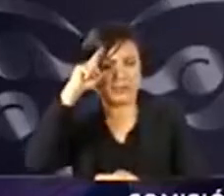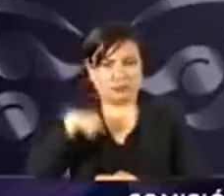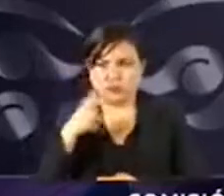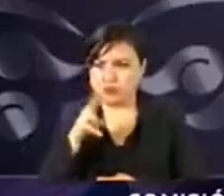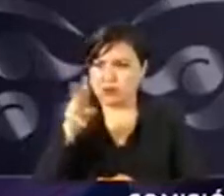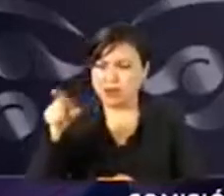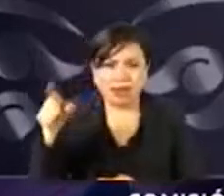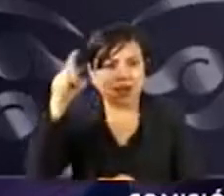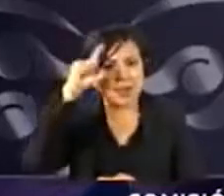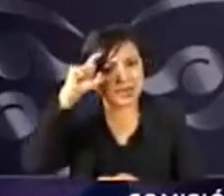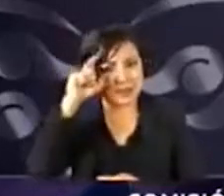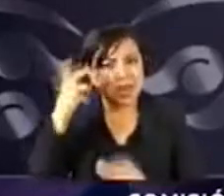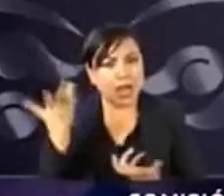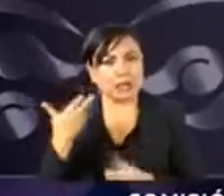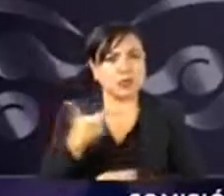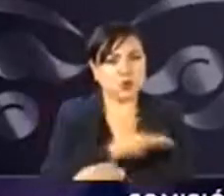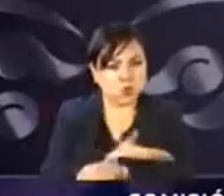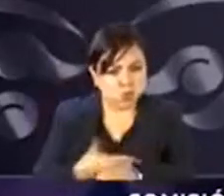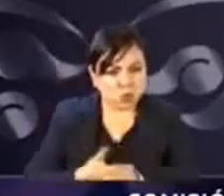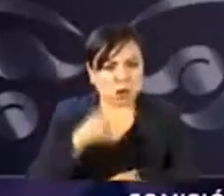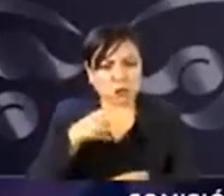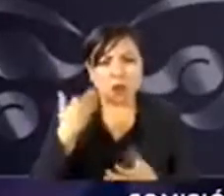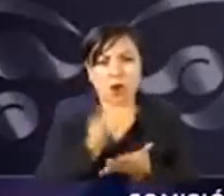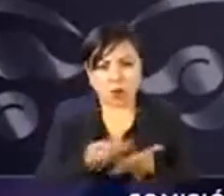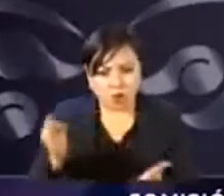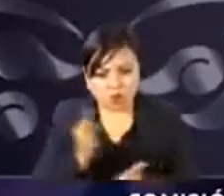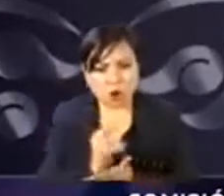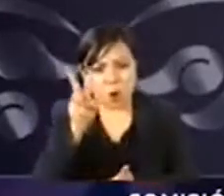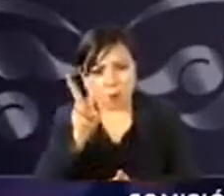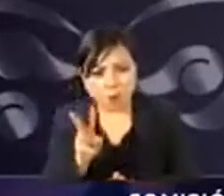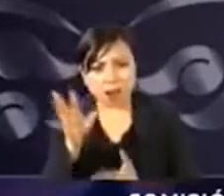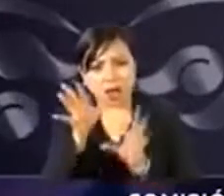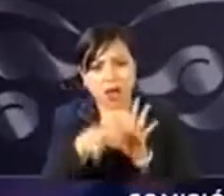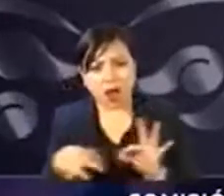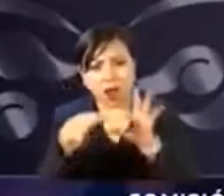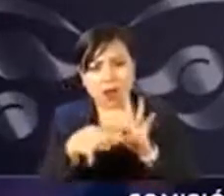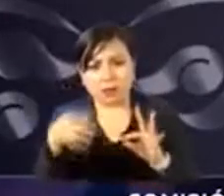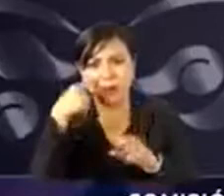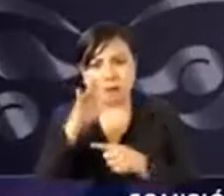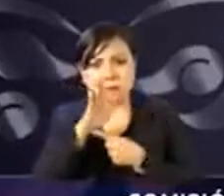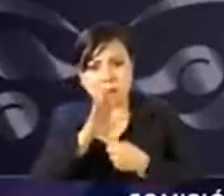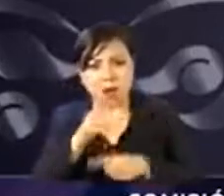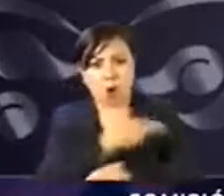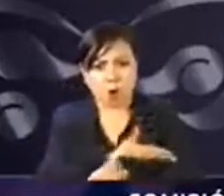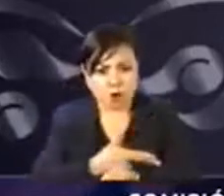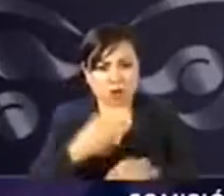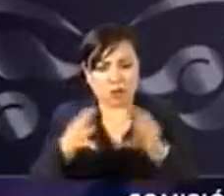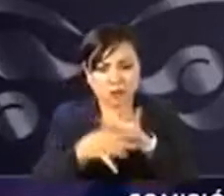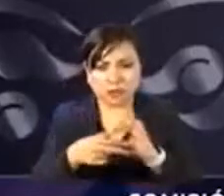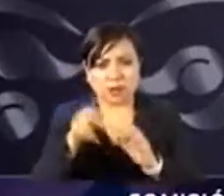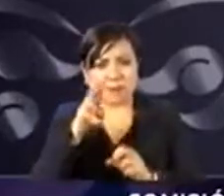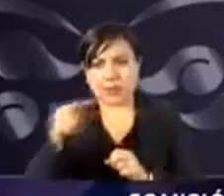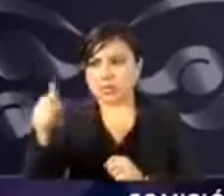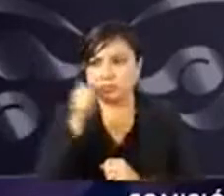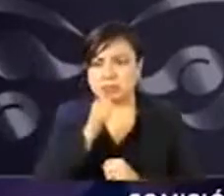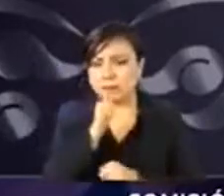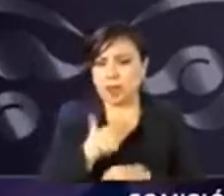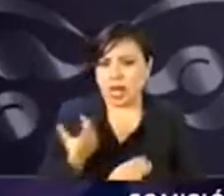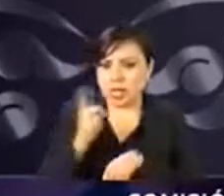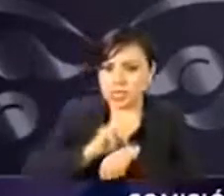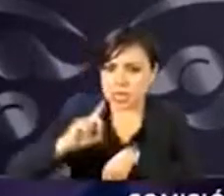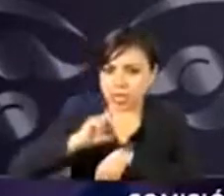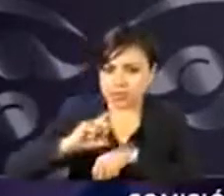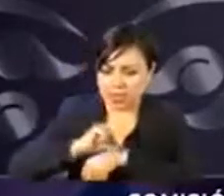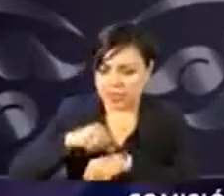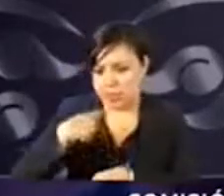con valentía, con verdad, enfrentando esta tragedia que en México se vive y que se vive en el